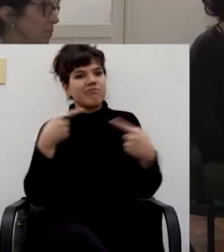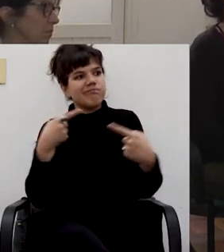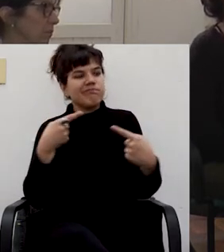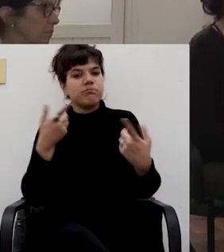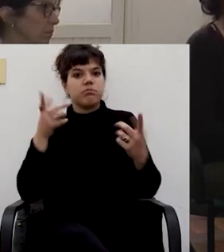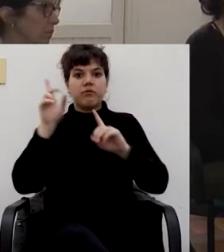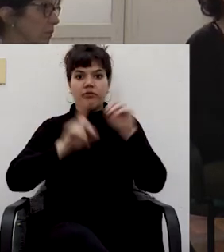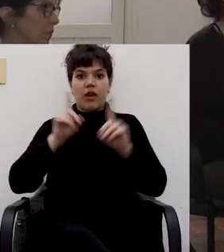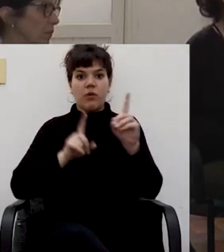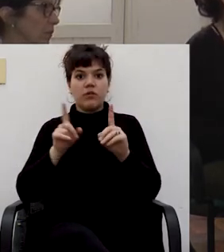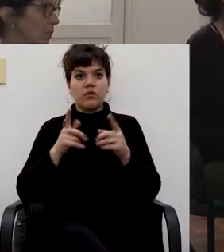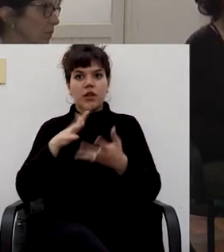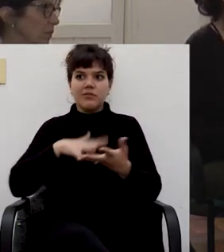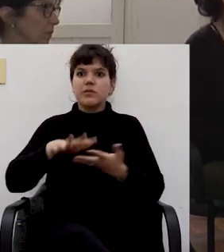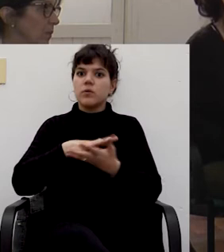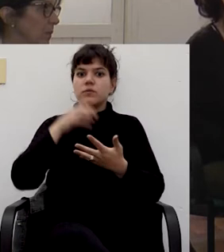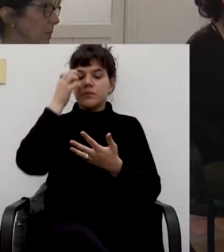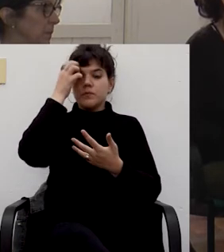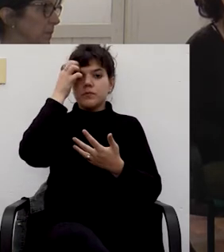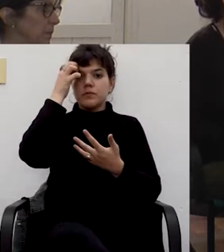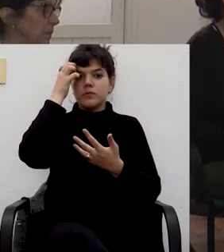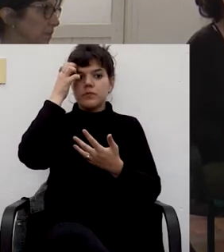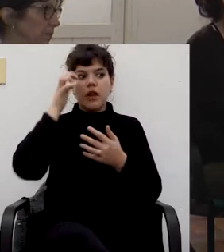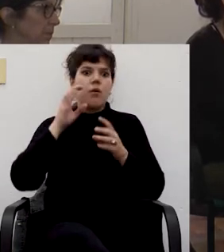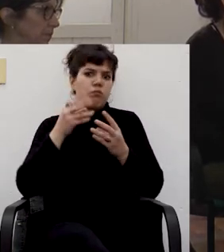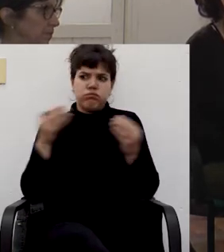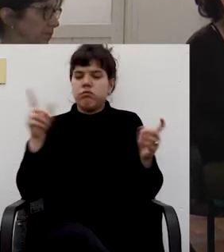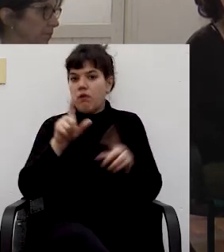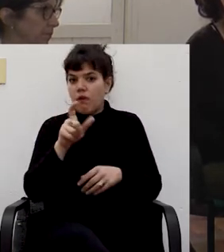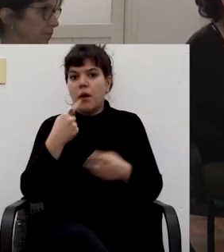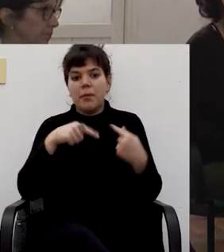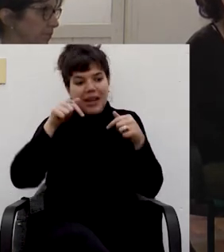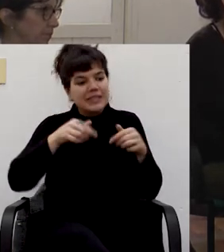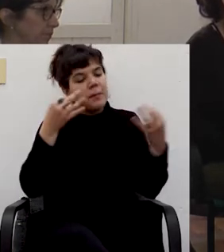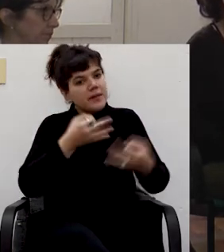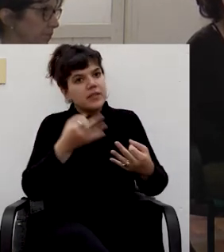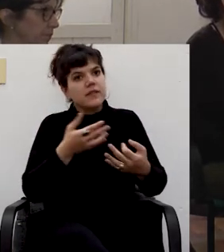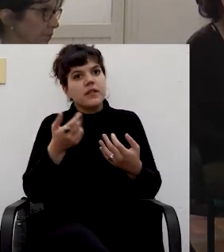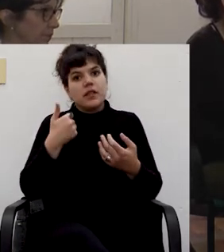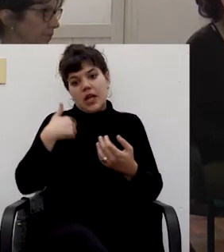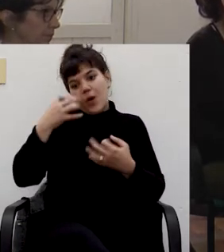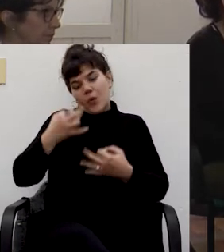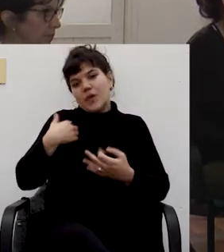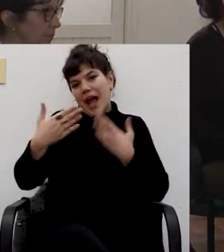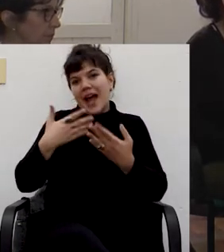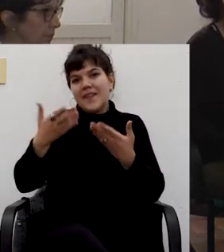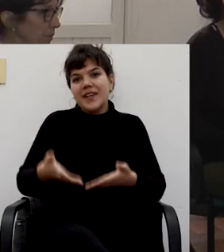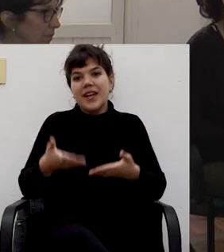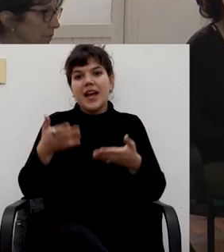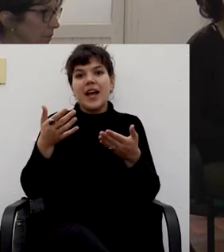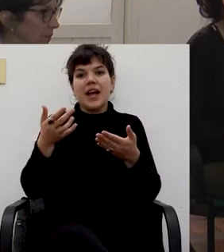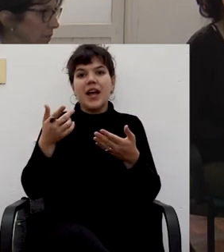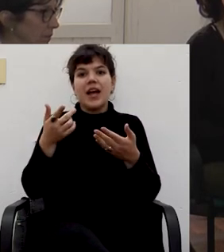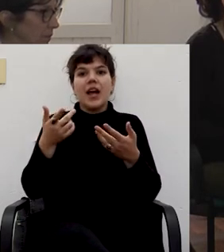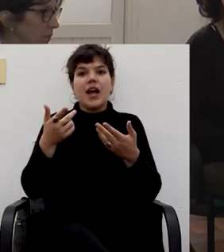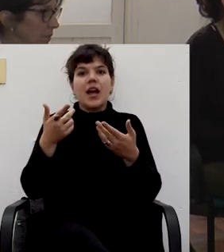que muchas situaciones lo hacen, pero esta en particular, que es de la que me toca conversar,